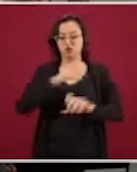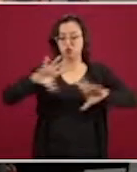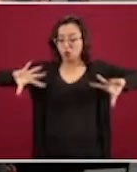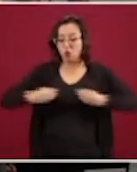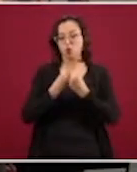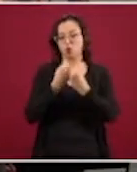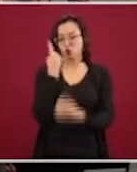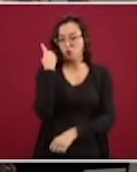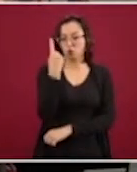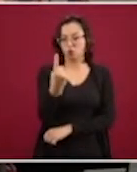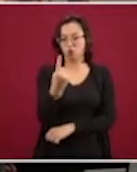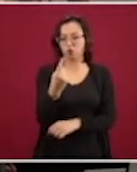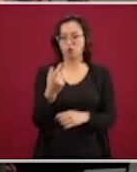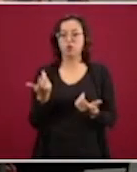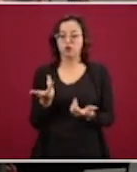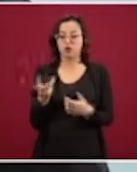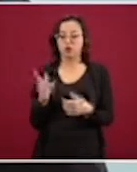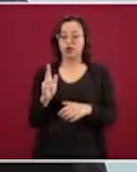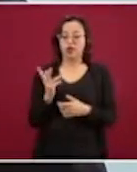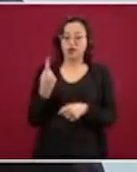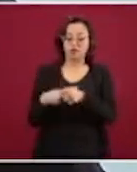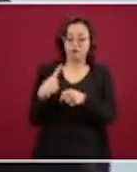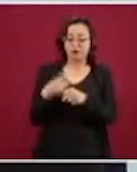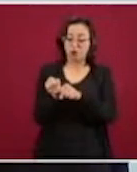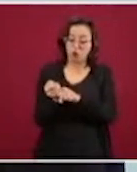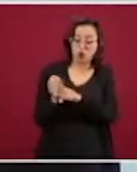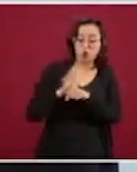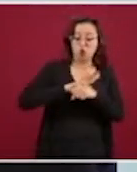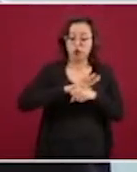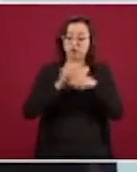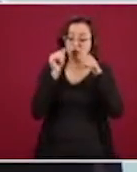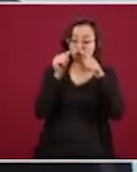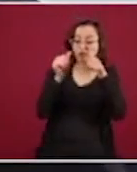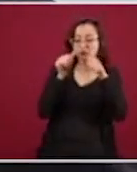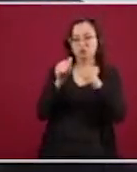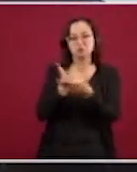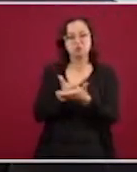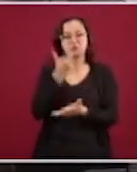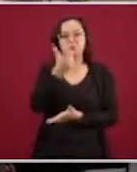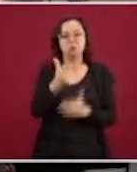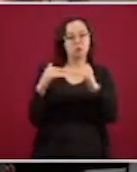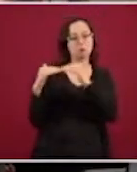una tarifa común, similar a la del Seguro Social y a la del ISSSTE, idéntica,